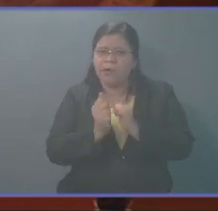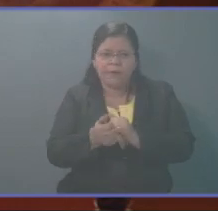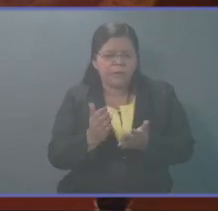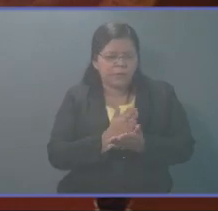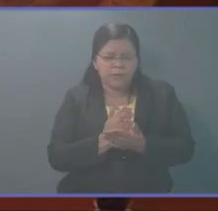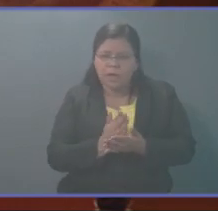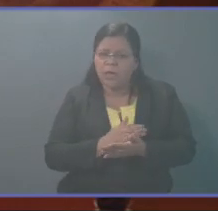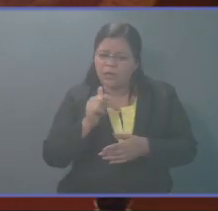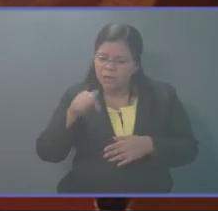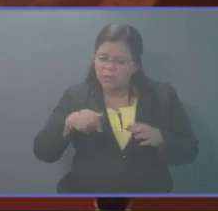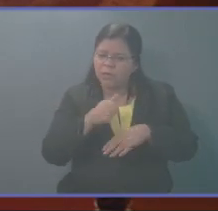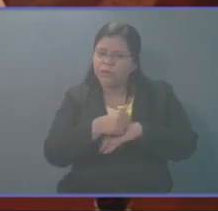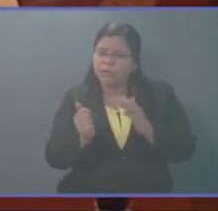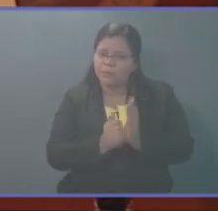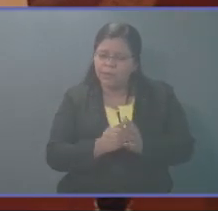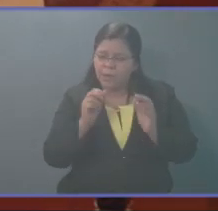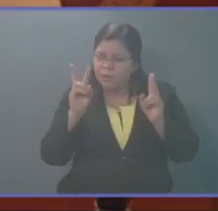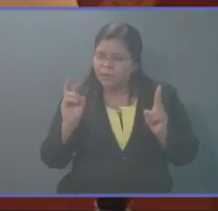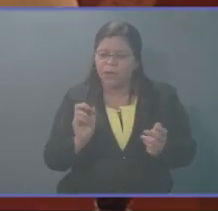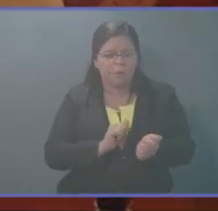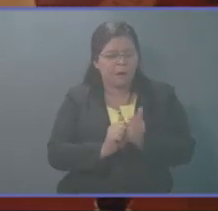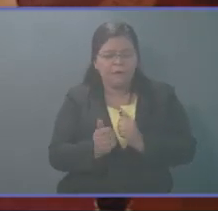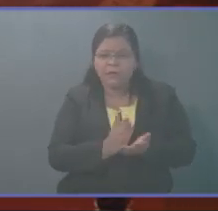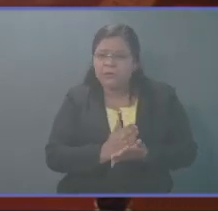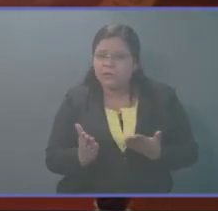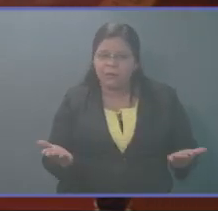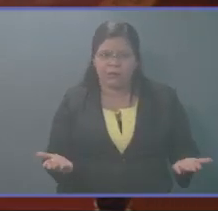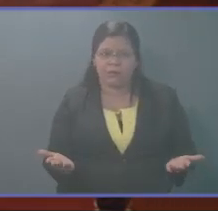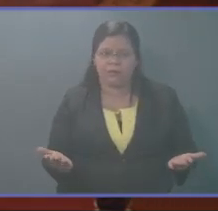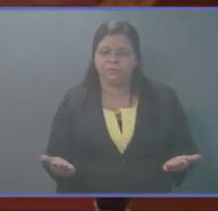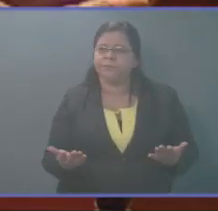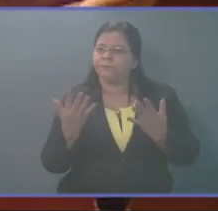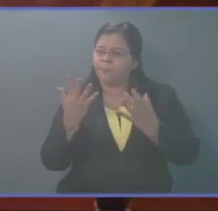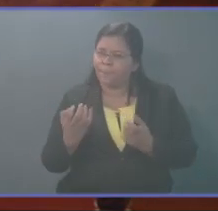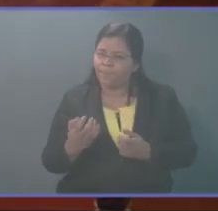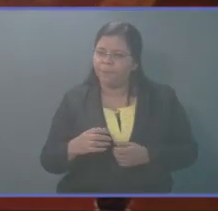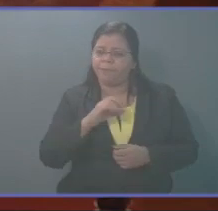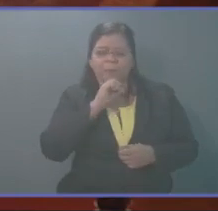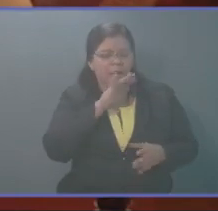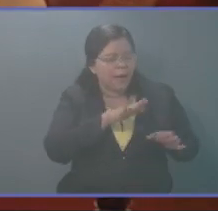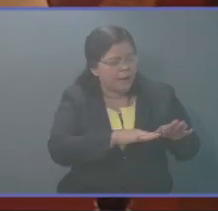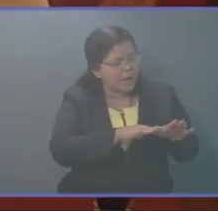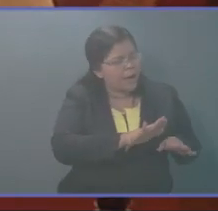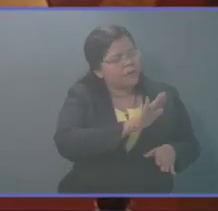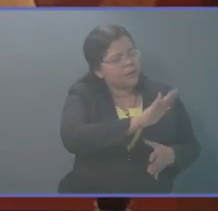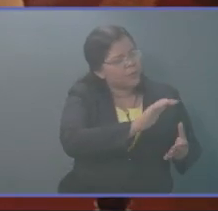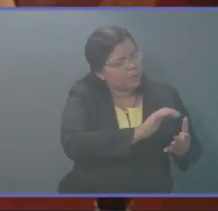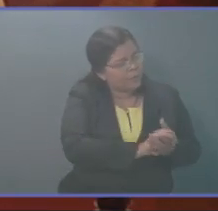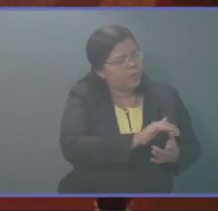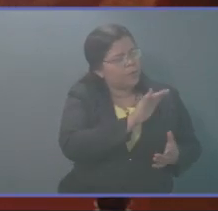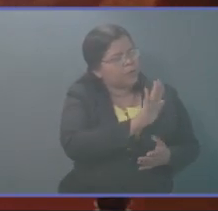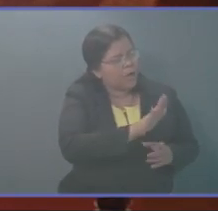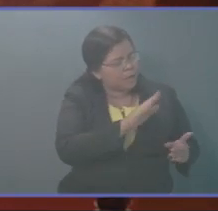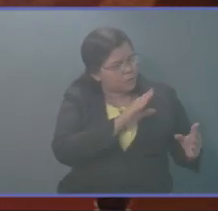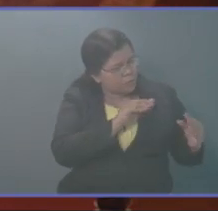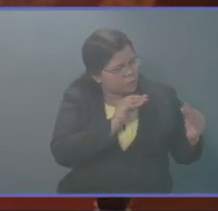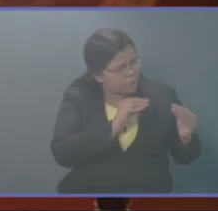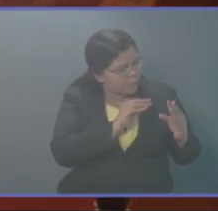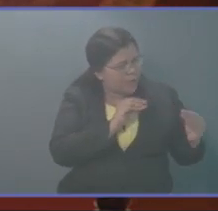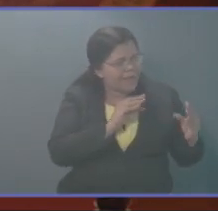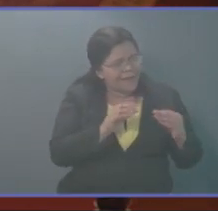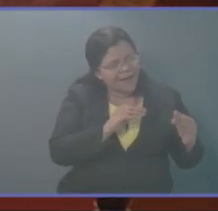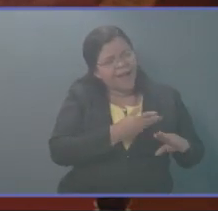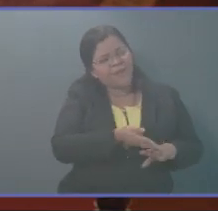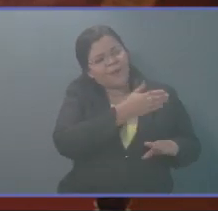esta Asamblea Legislativa? Y también quiero agradecerle a usted y a su esposa por esas amenas pláticas en